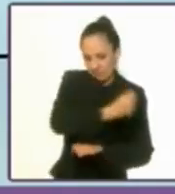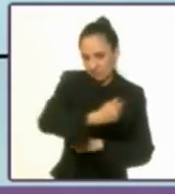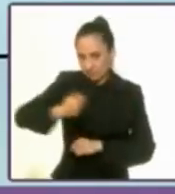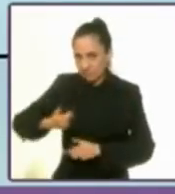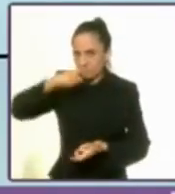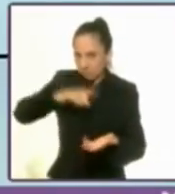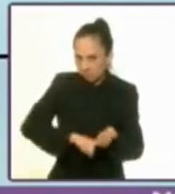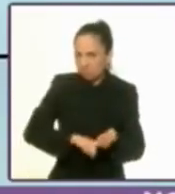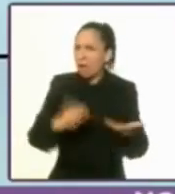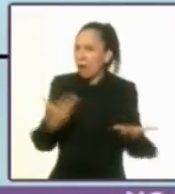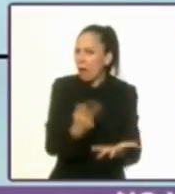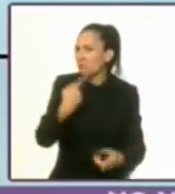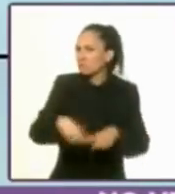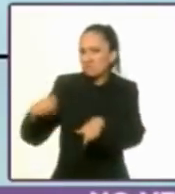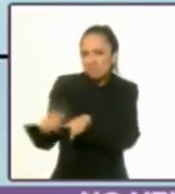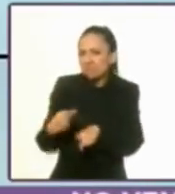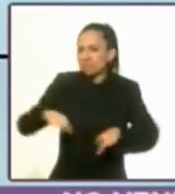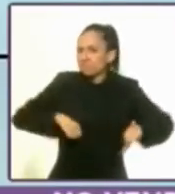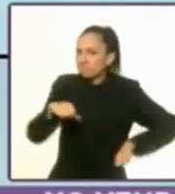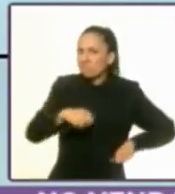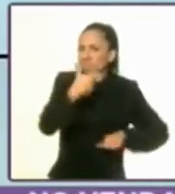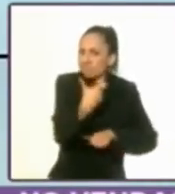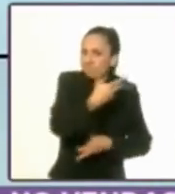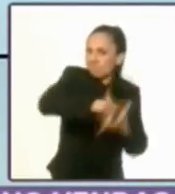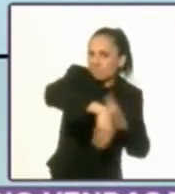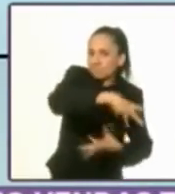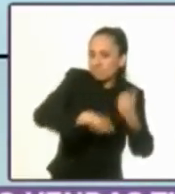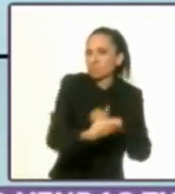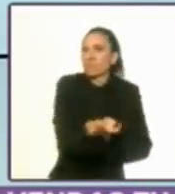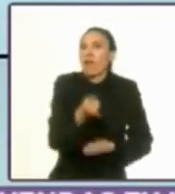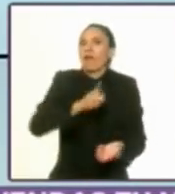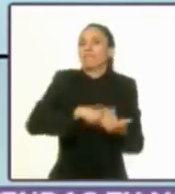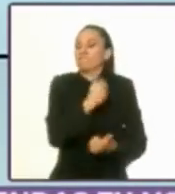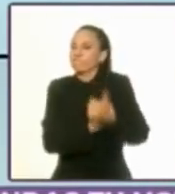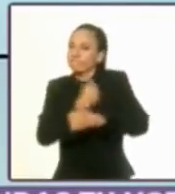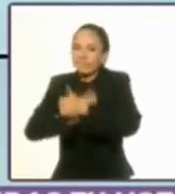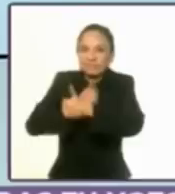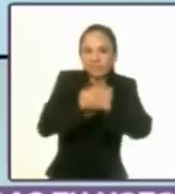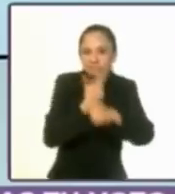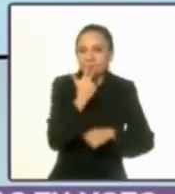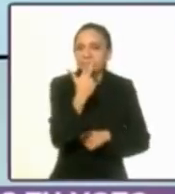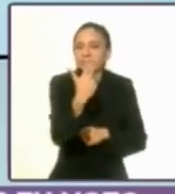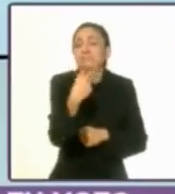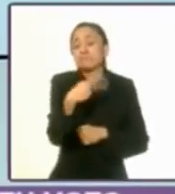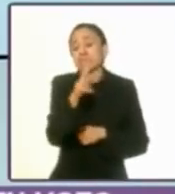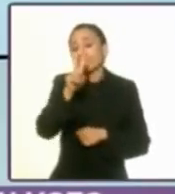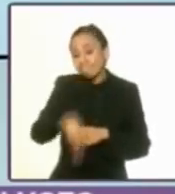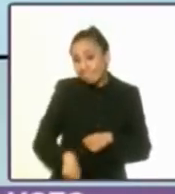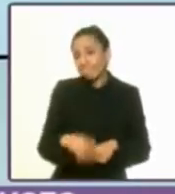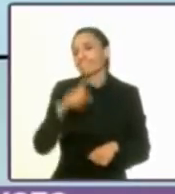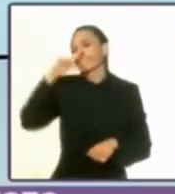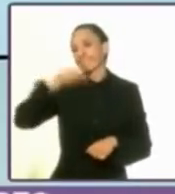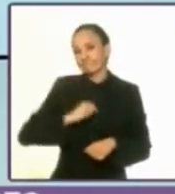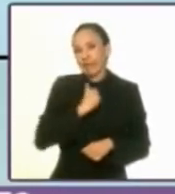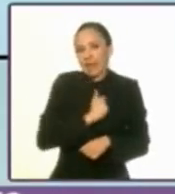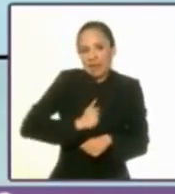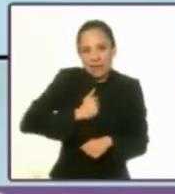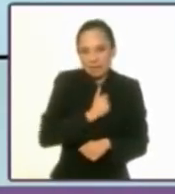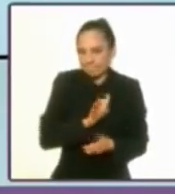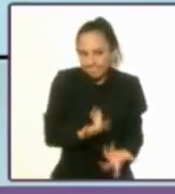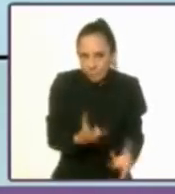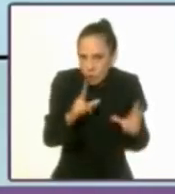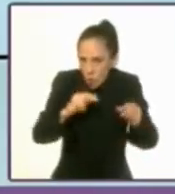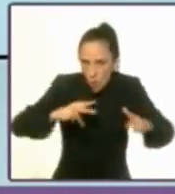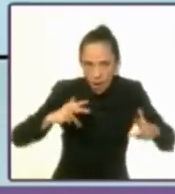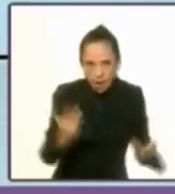actividades económicas que le pueden dar una ventaja competitiva pero desafortunadamente no se ha hecho inversión en desarrollar estas vocaciones